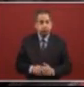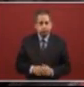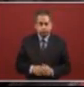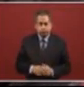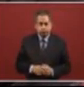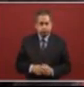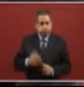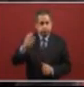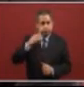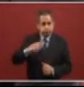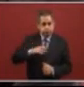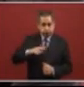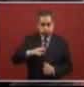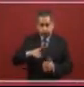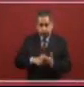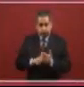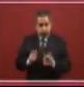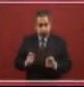había